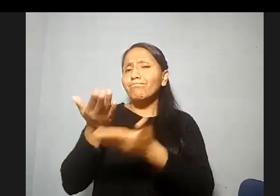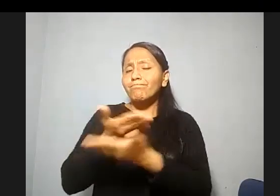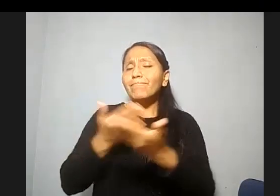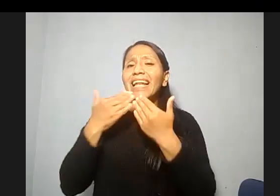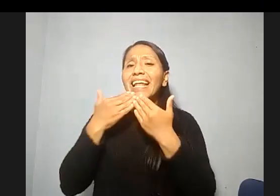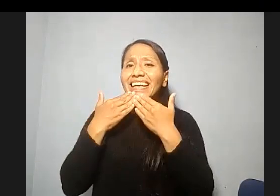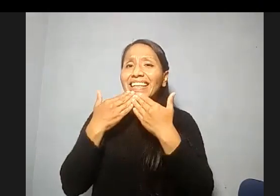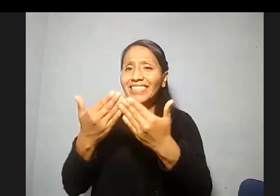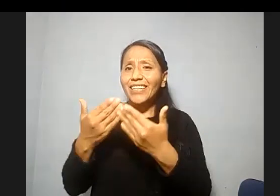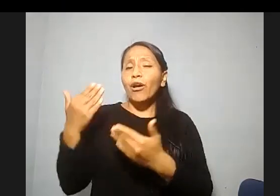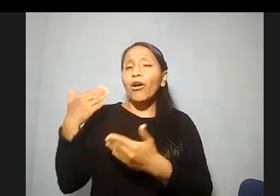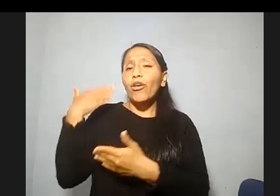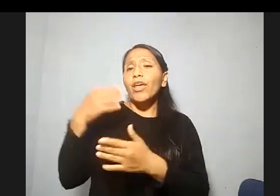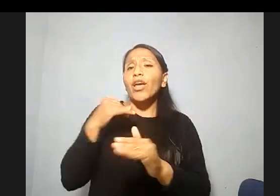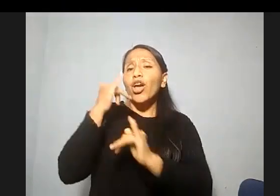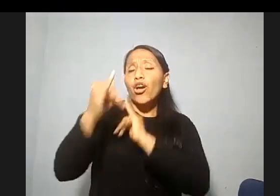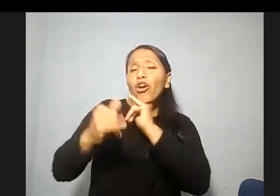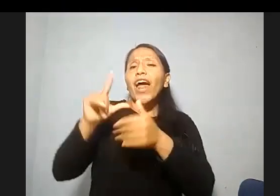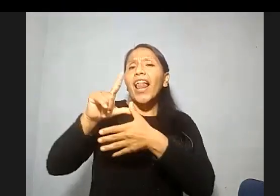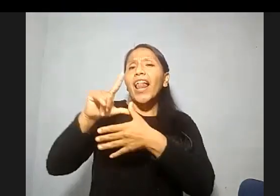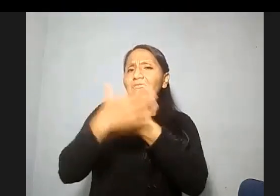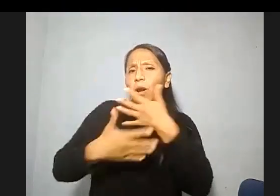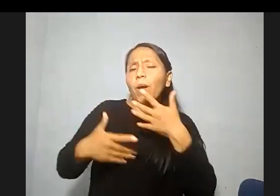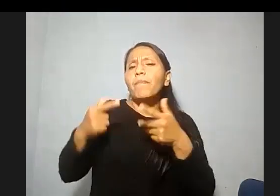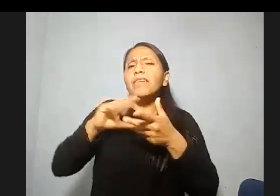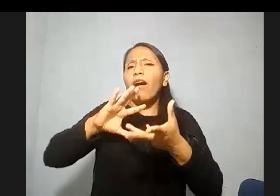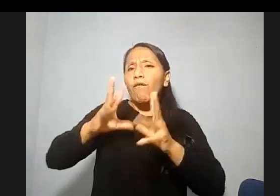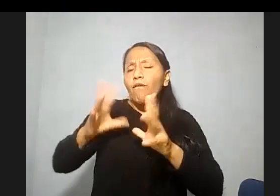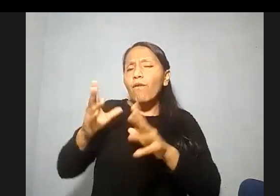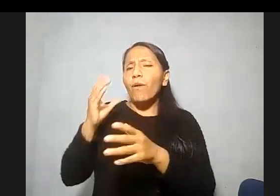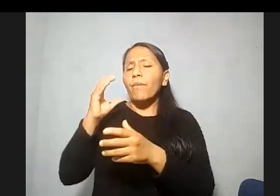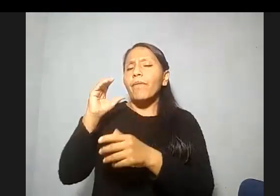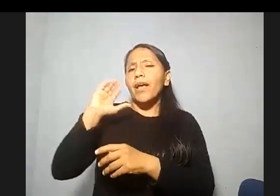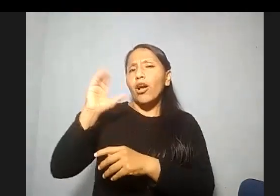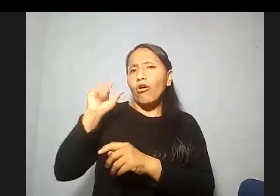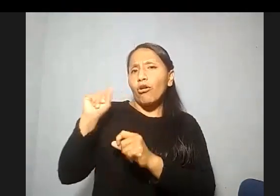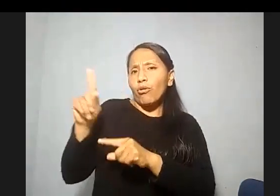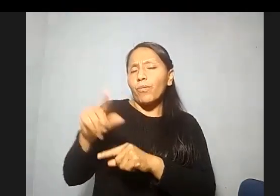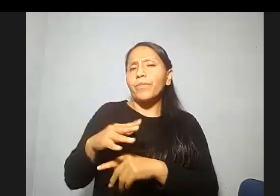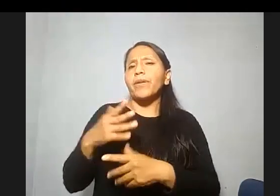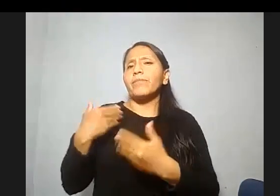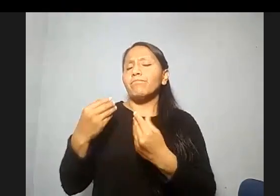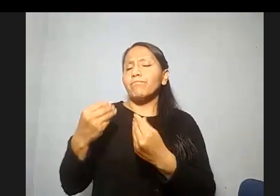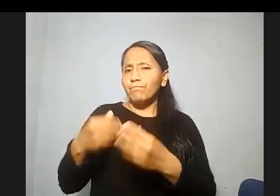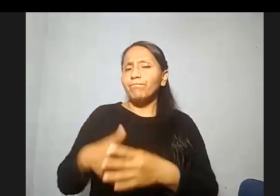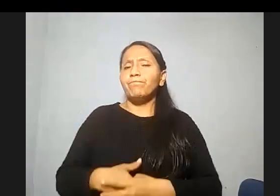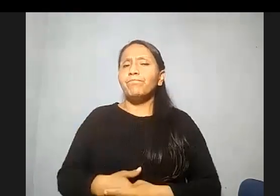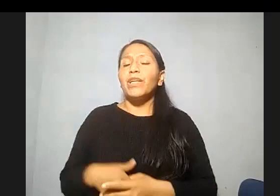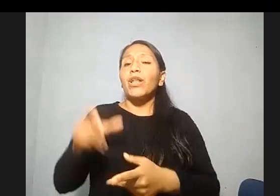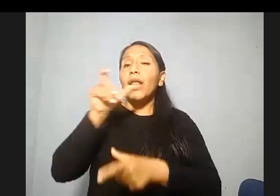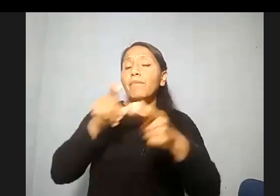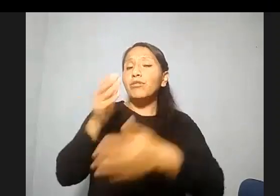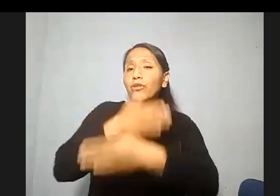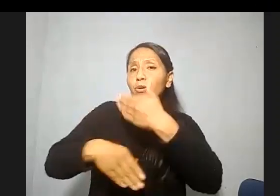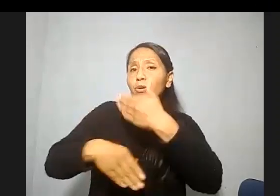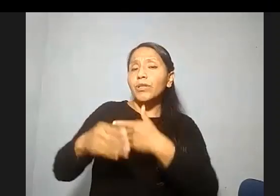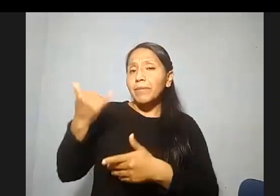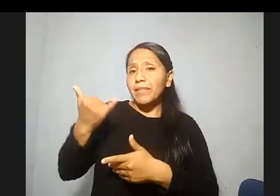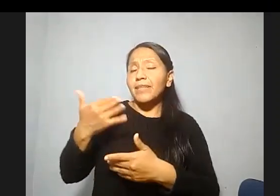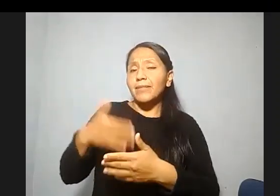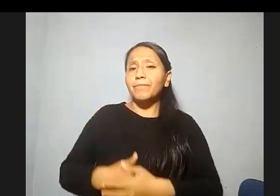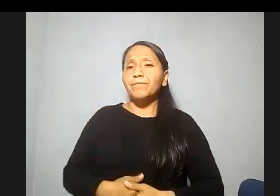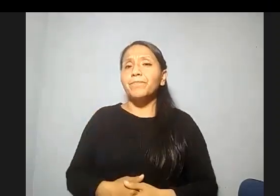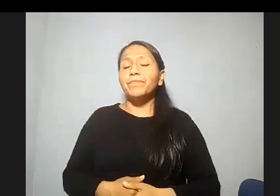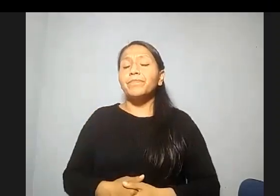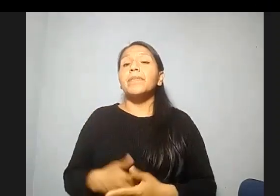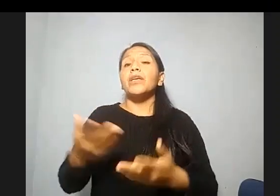permitirme contarles a Latinoamérica este proceso que se está dando de parte de la población con discapacidad y